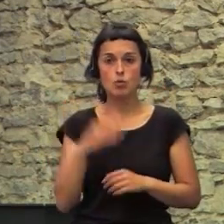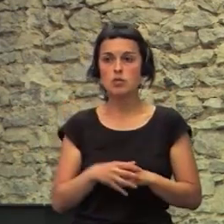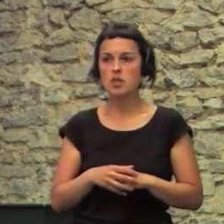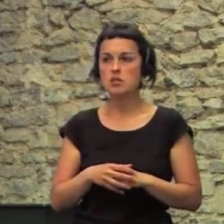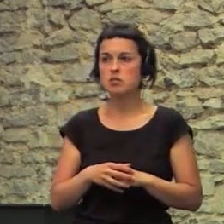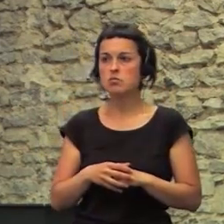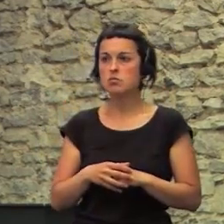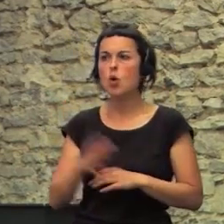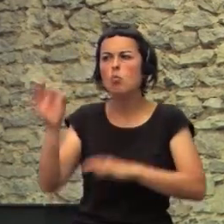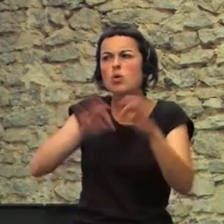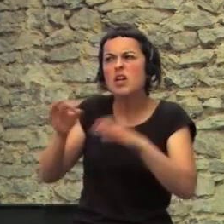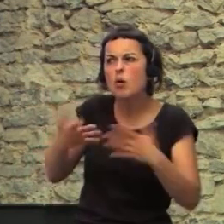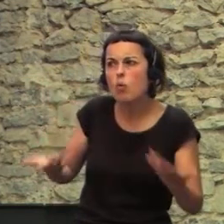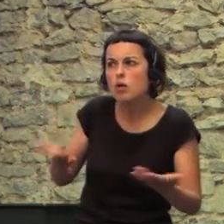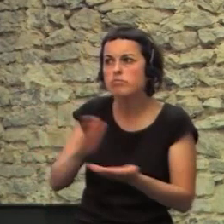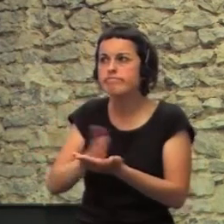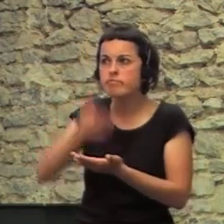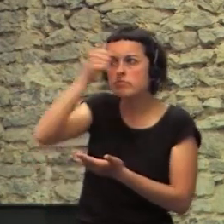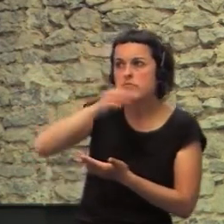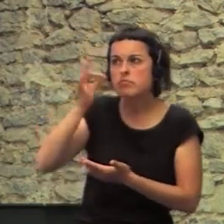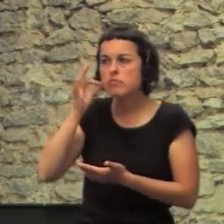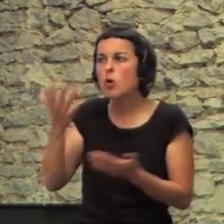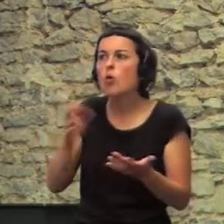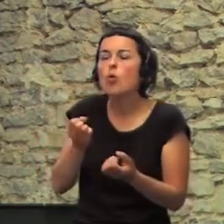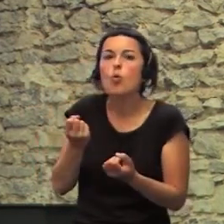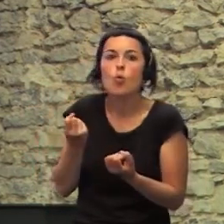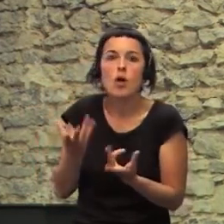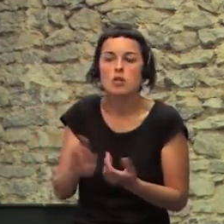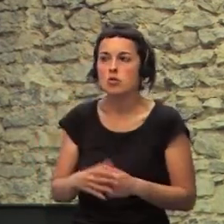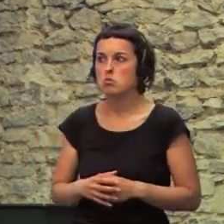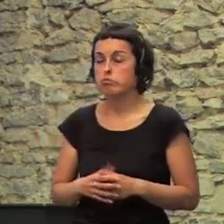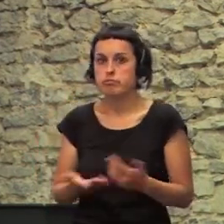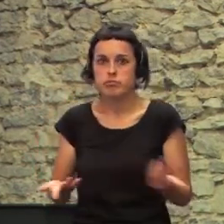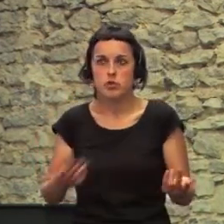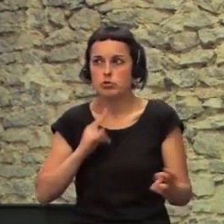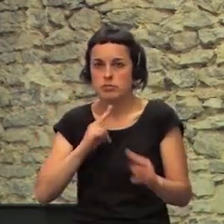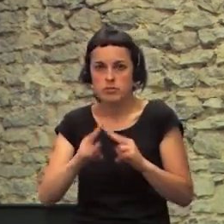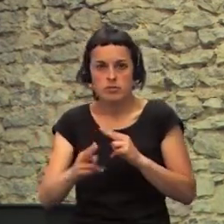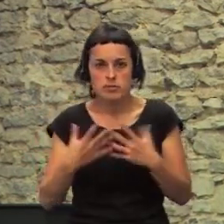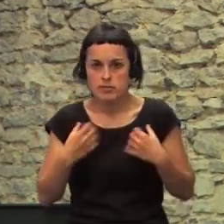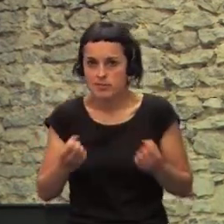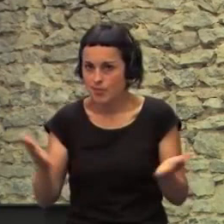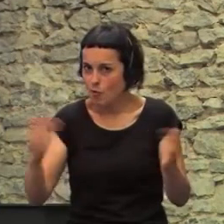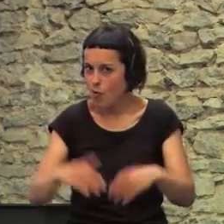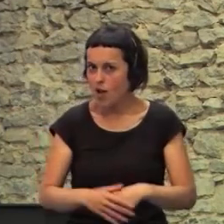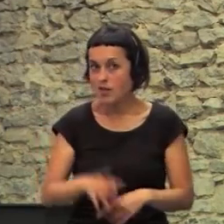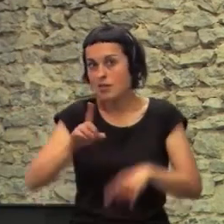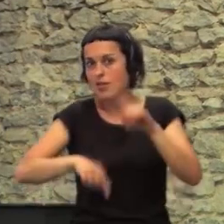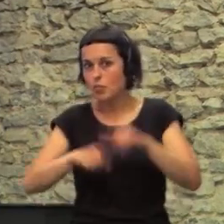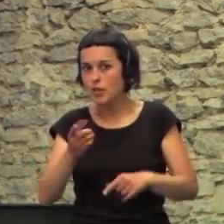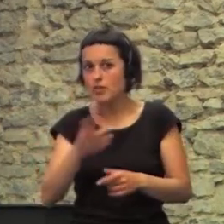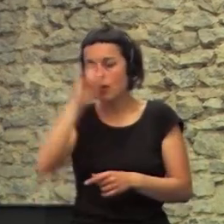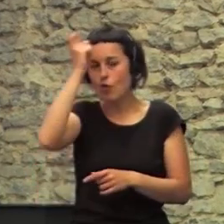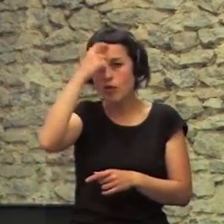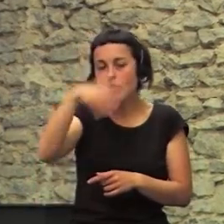¿cuál es la frecuencia de intersexualidad? Yo es que no me atrevería, es que depende de lo que entendamos por intersexualidad. Por eso depende de la definición, el